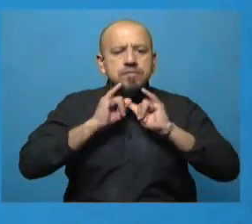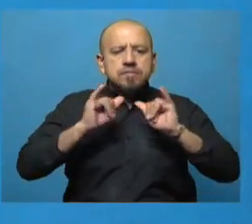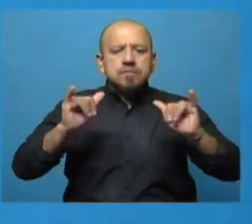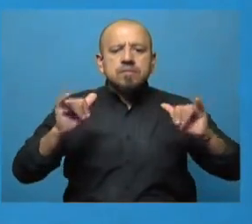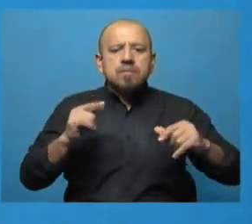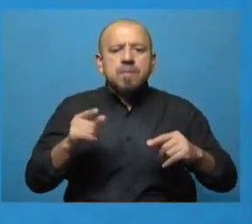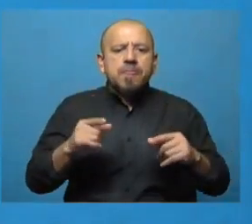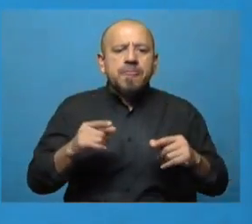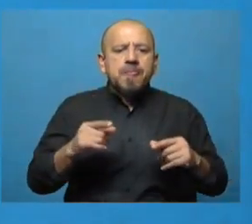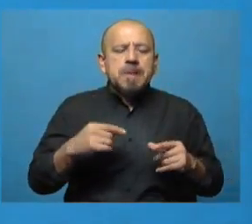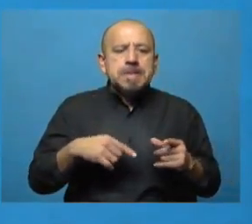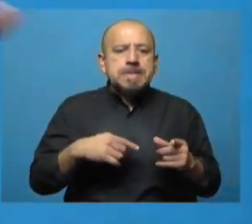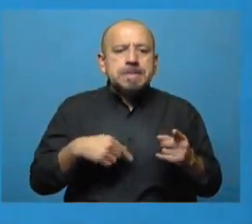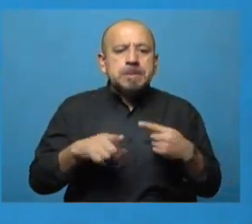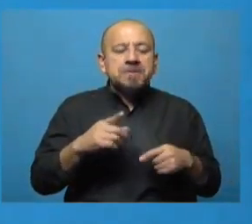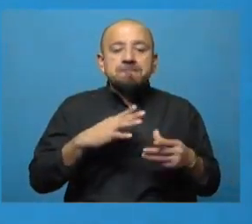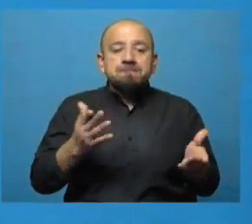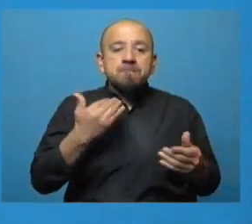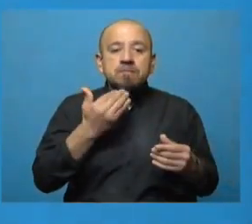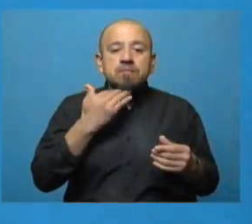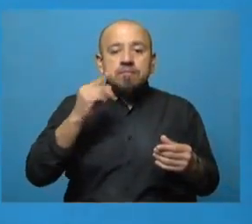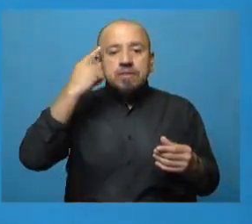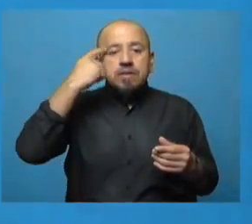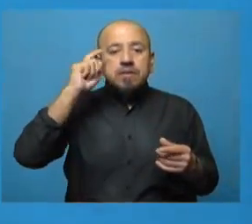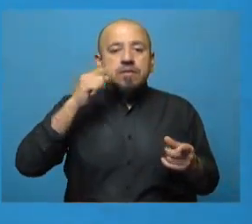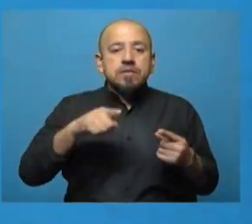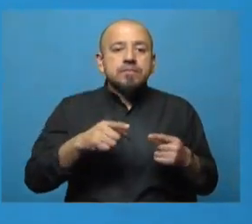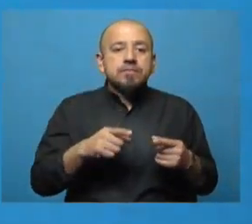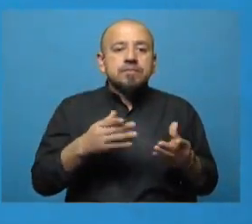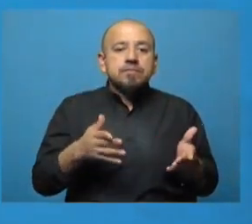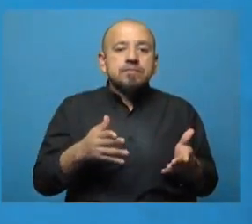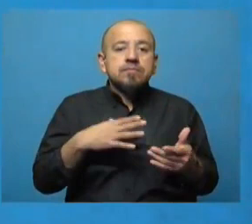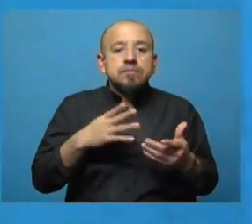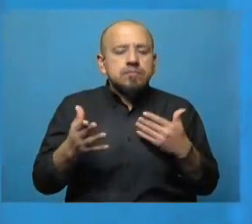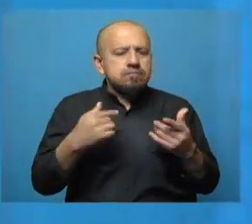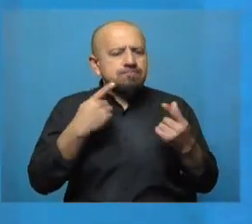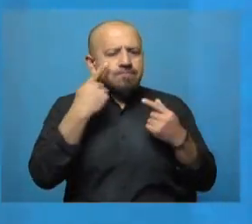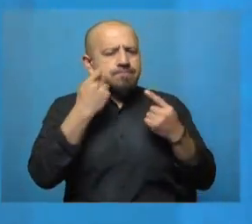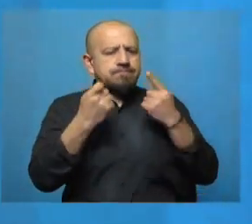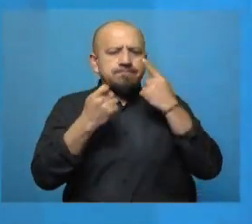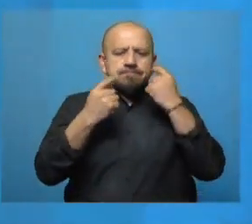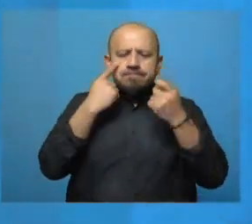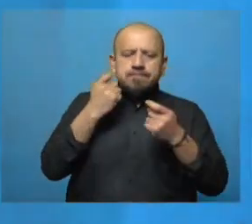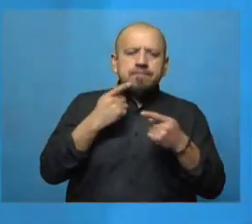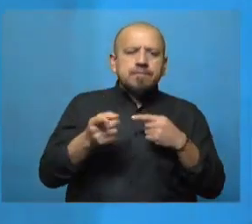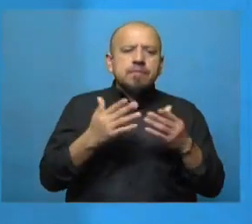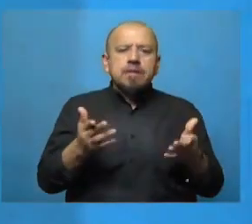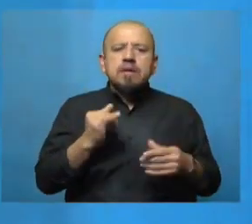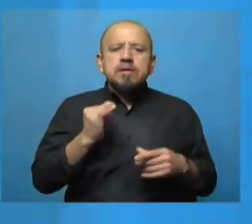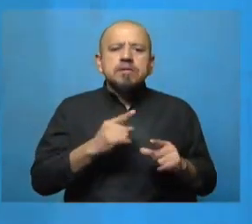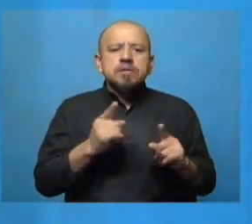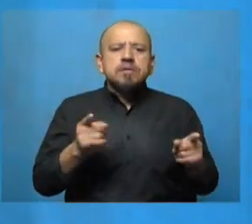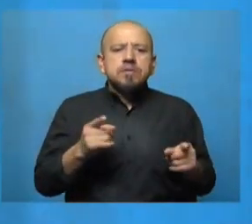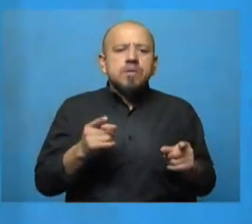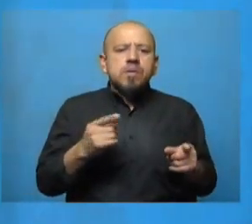Pues eso se encara hay gente que se encarga porque yo no tengo idea de eso de marketing digo yo tengo los olfato para ver para saber lo que funcionaría